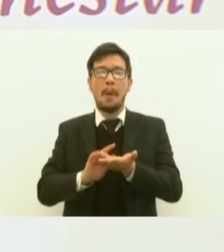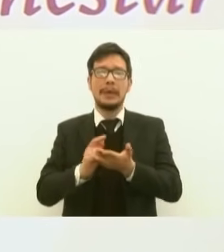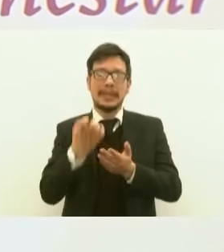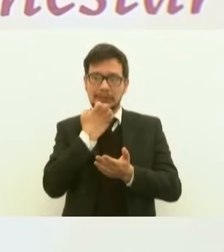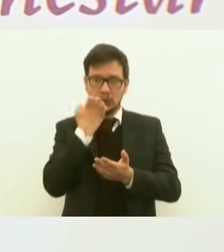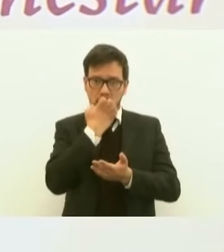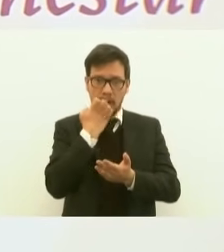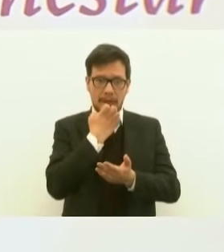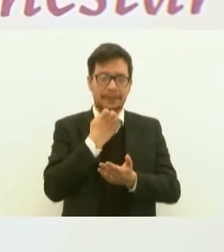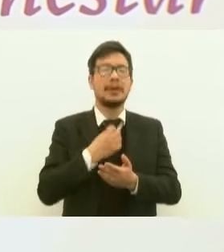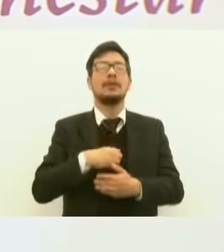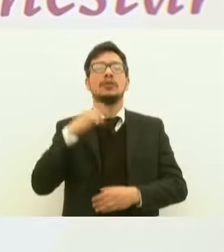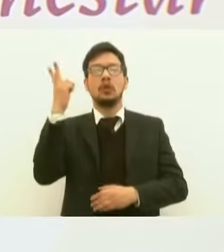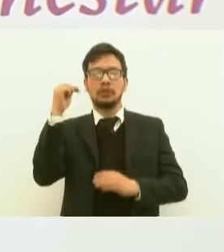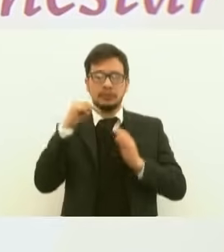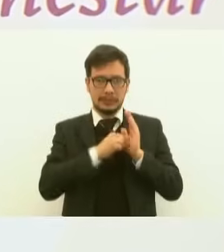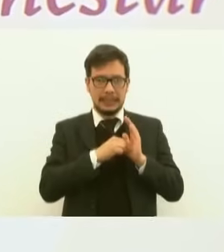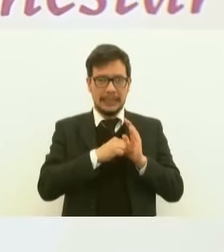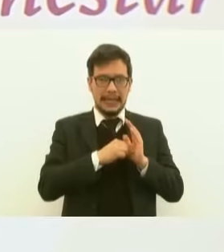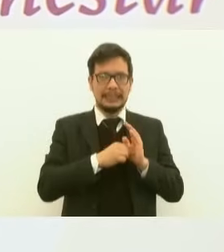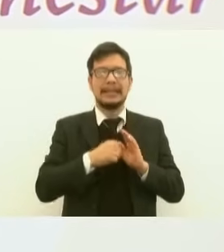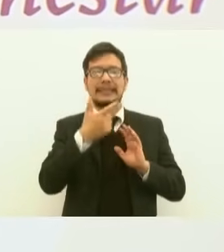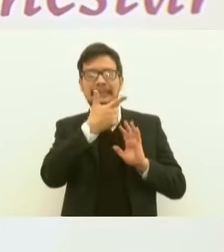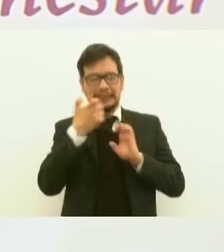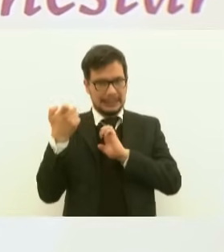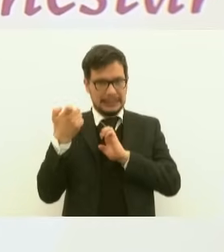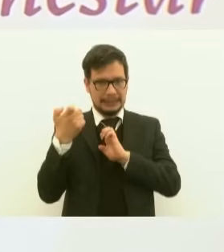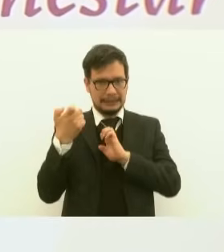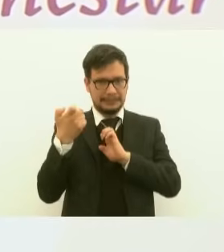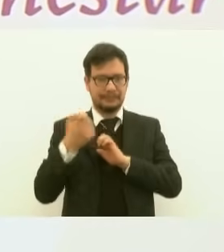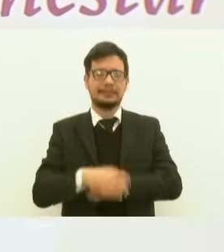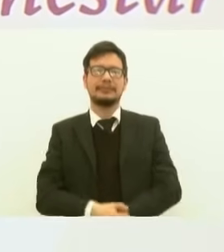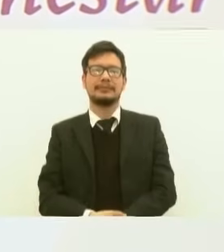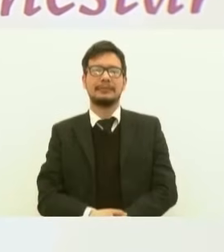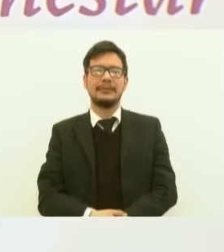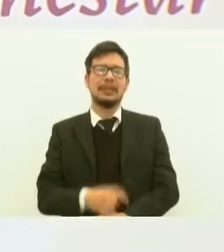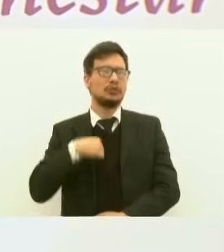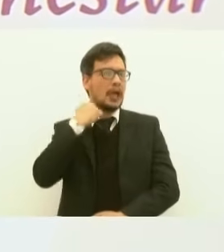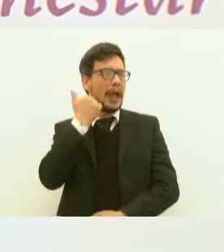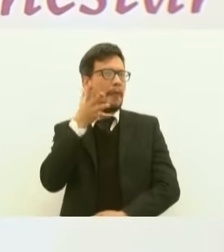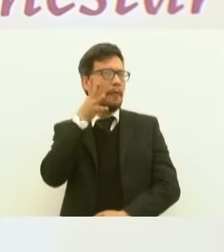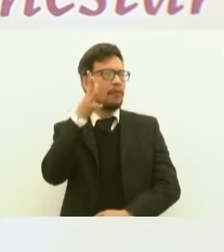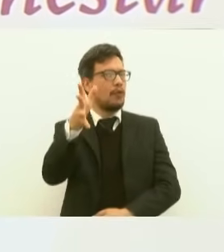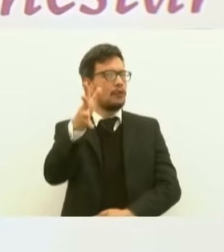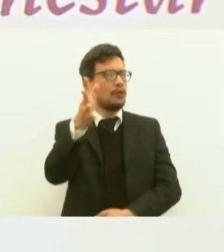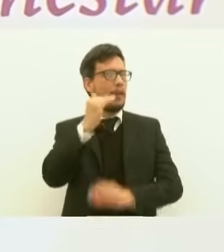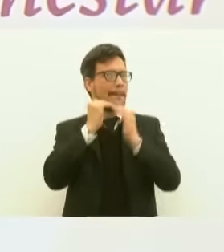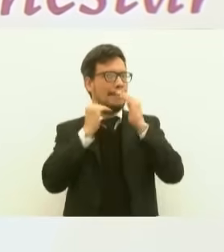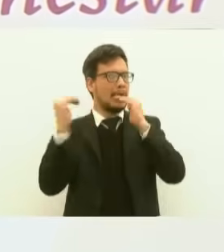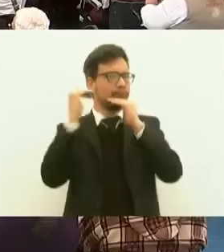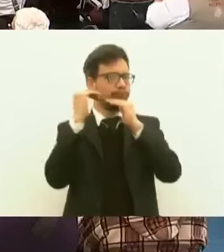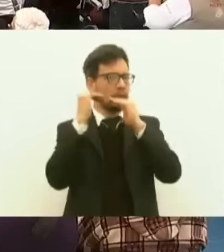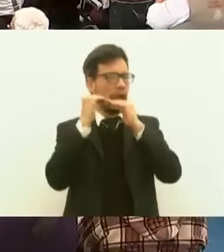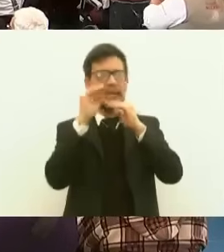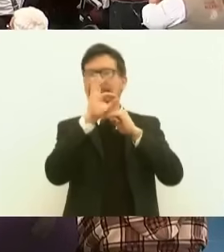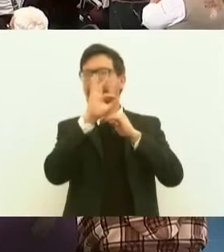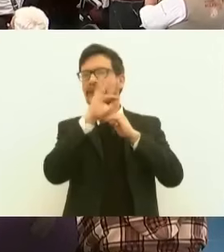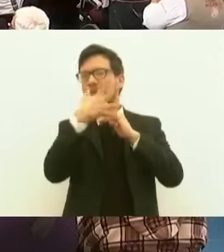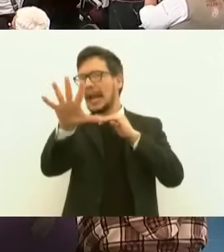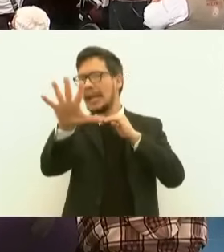2.777, 60%. Vamos a llegar al 100% este año.